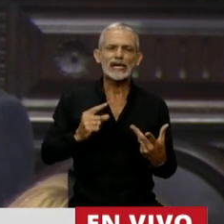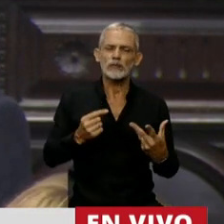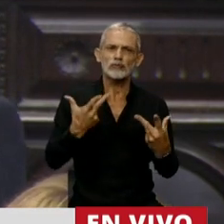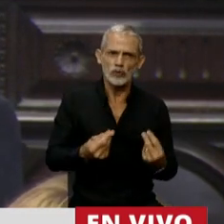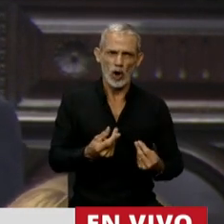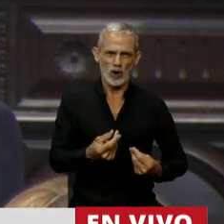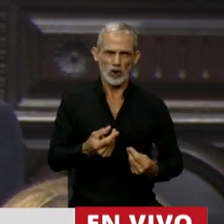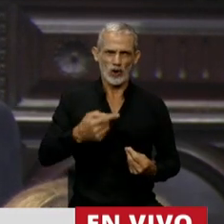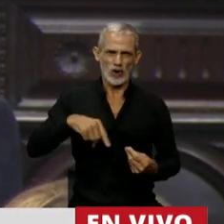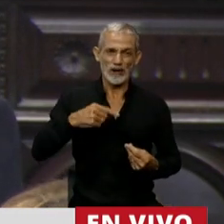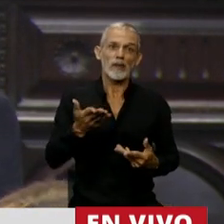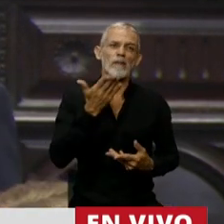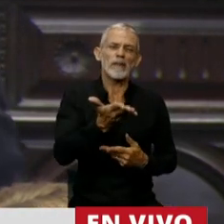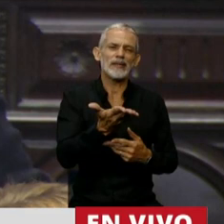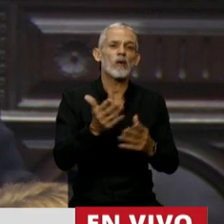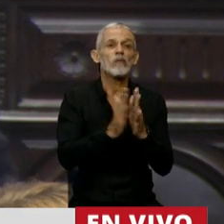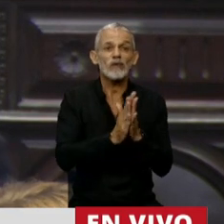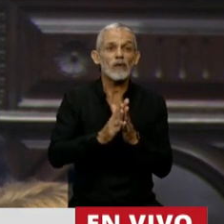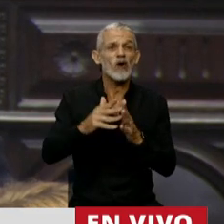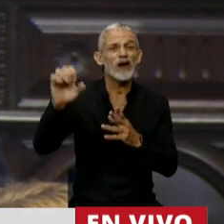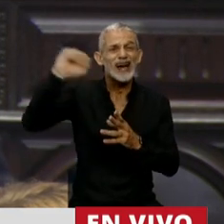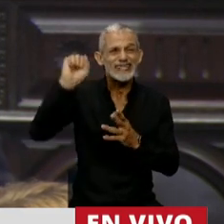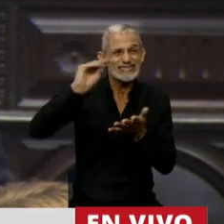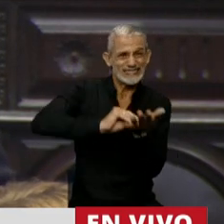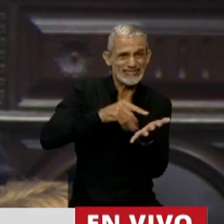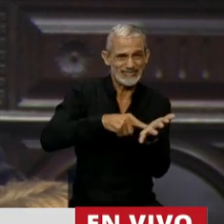impedir, presidente, al pedir que se incluya esta garantía.